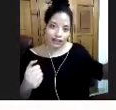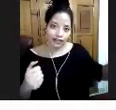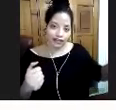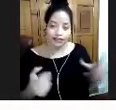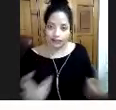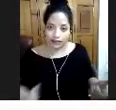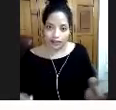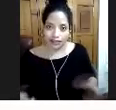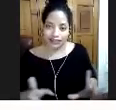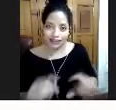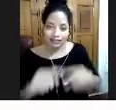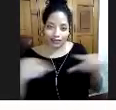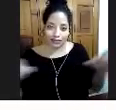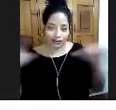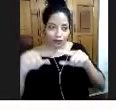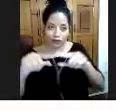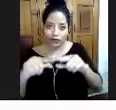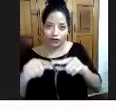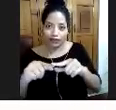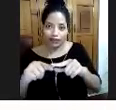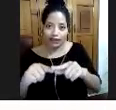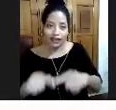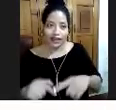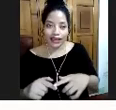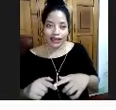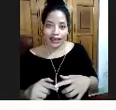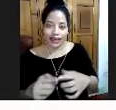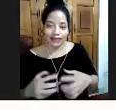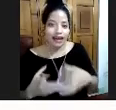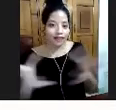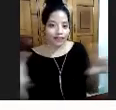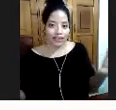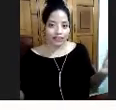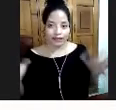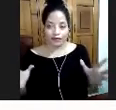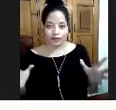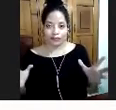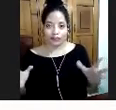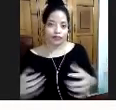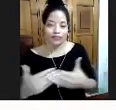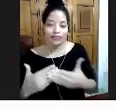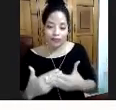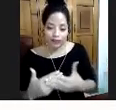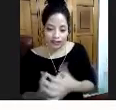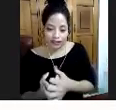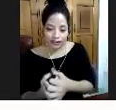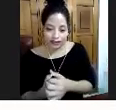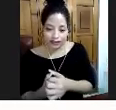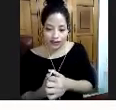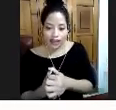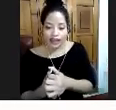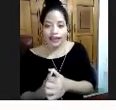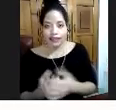de Internet, técnicamente Internet se representa como una nubecita, está abierta la información, no está protegida,